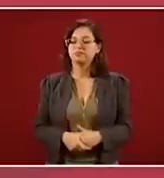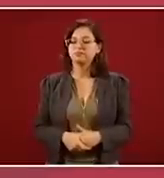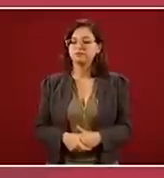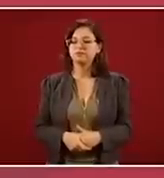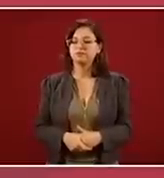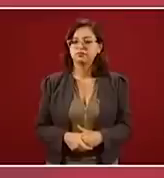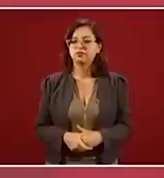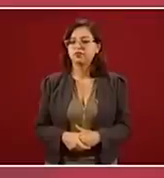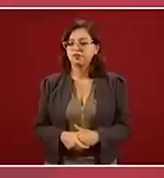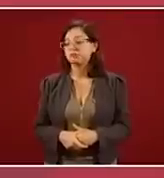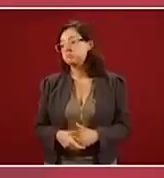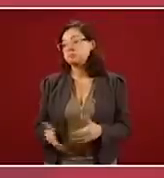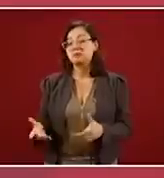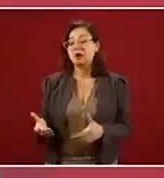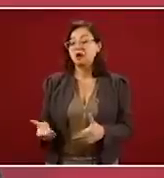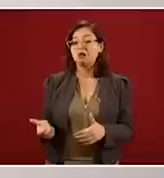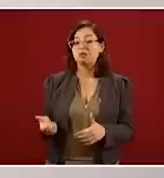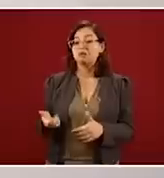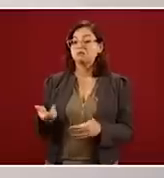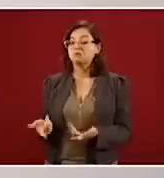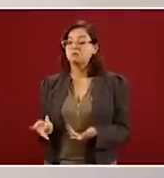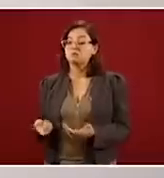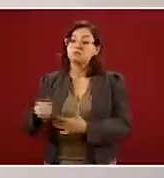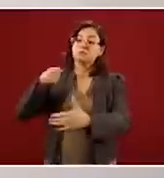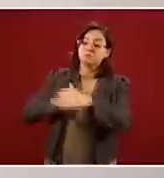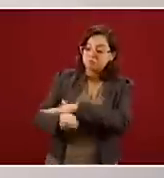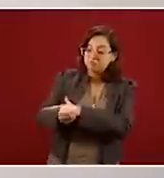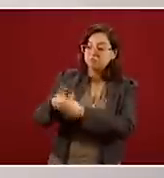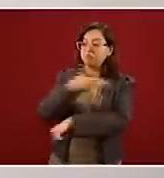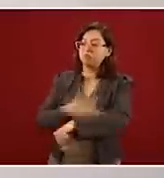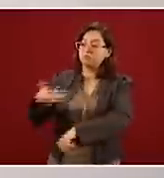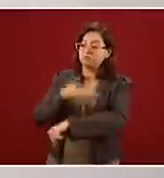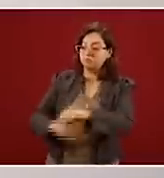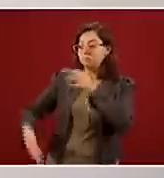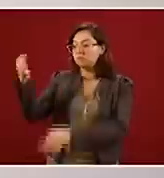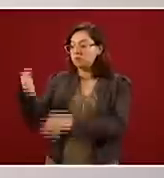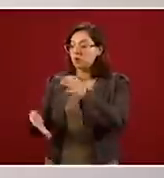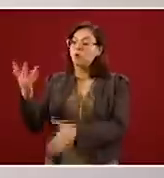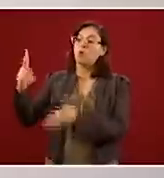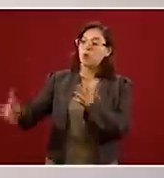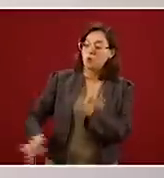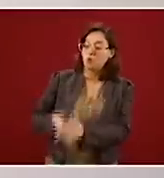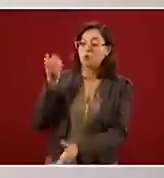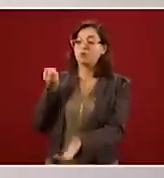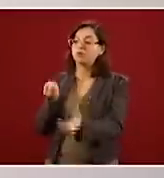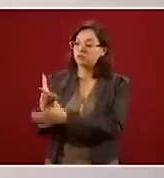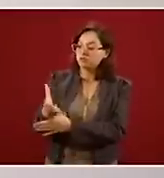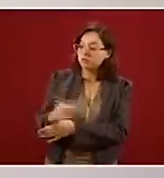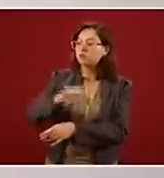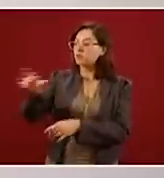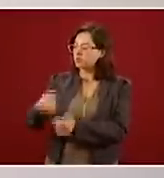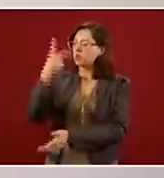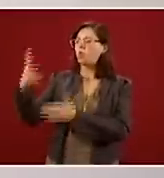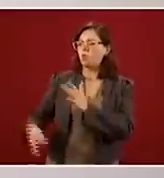Entonces va a estar ahí adentro, hace el trámite con el juez, lo vuelve a sacar y lo vuelve a